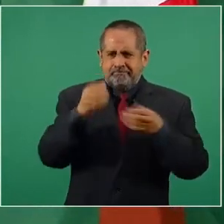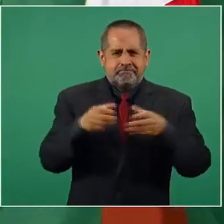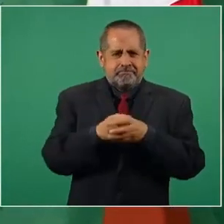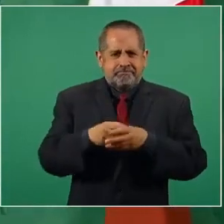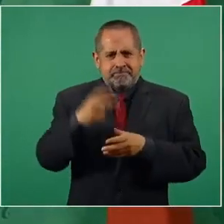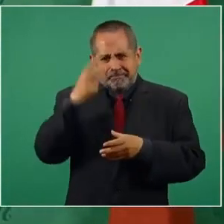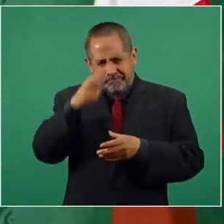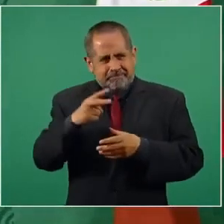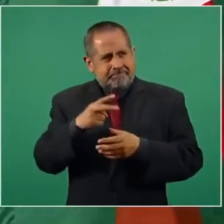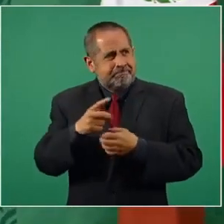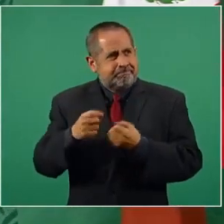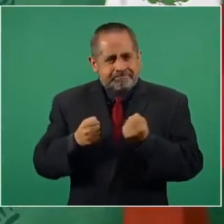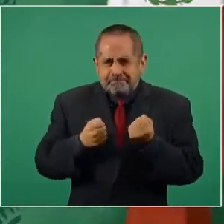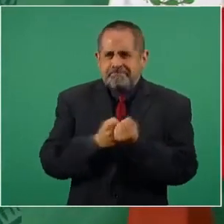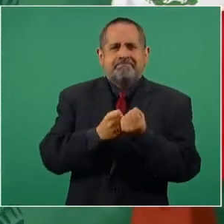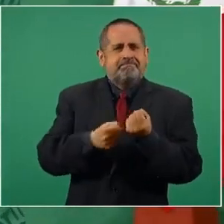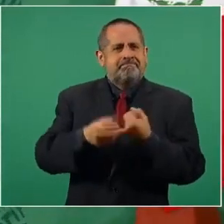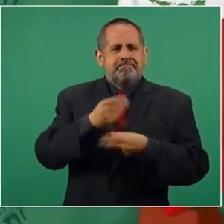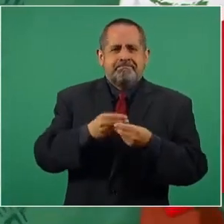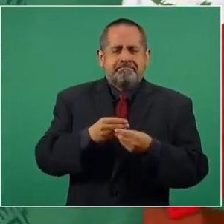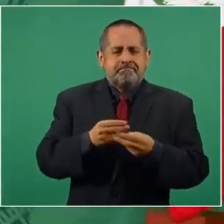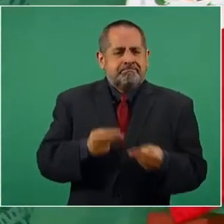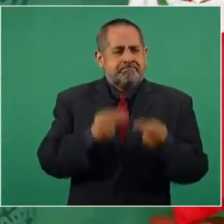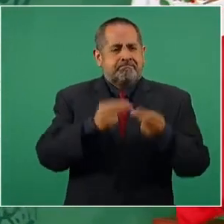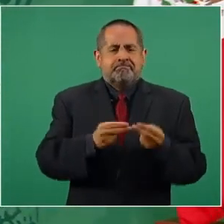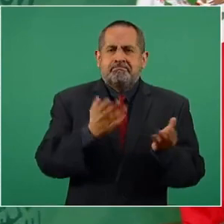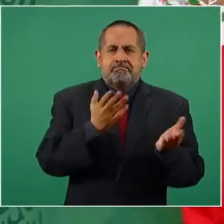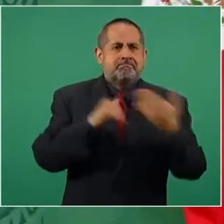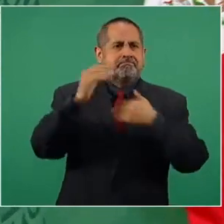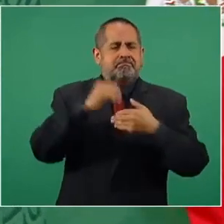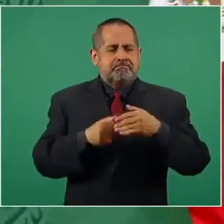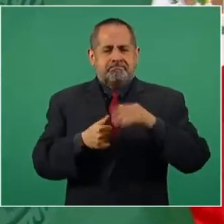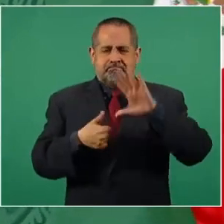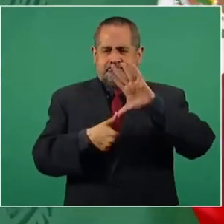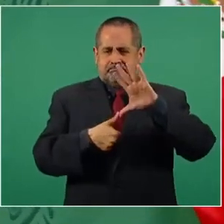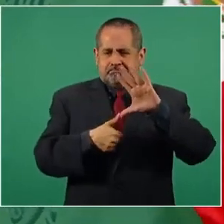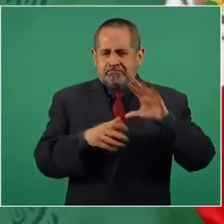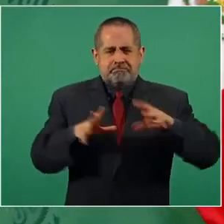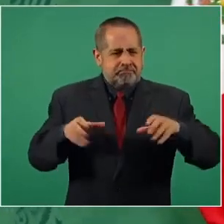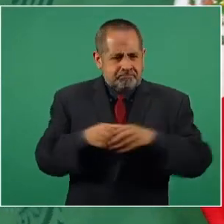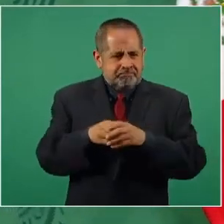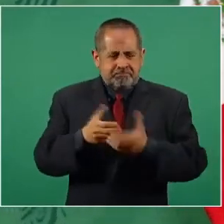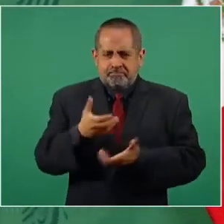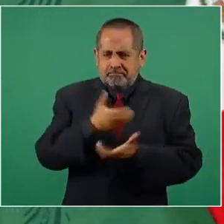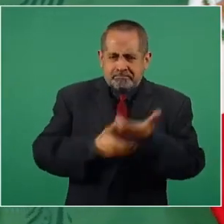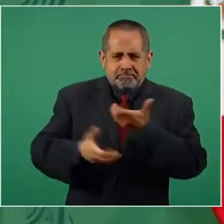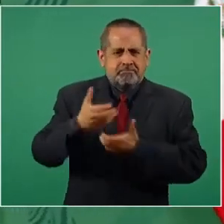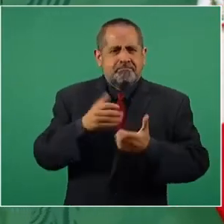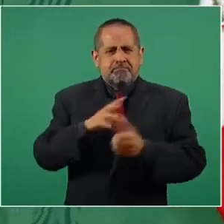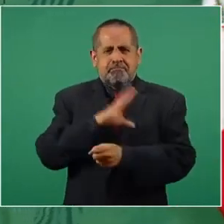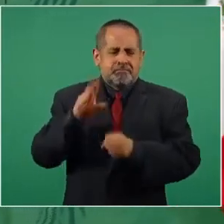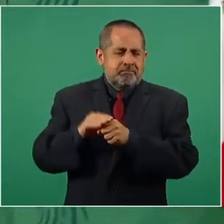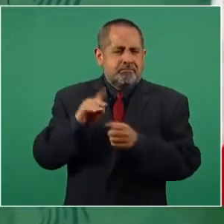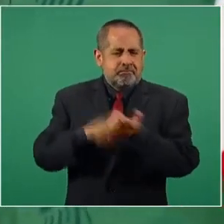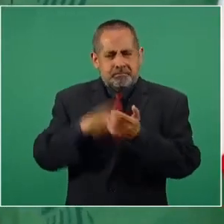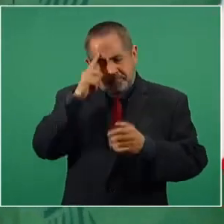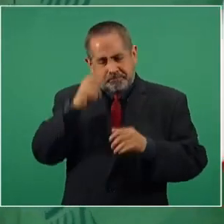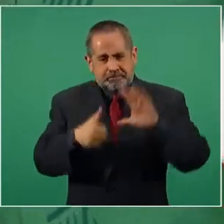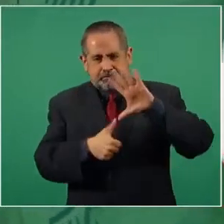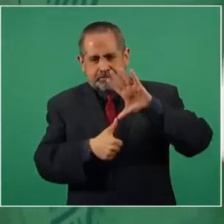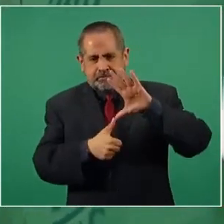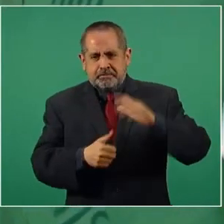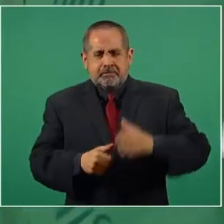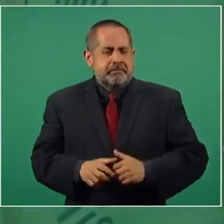México es la bujía para el desarrollo comercial, para el desarrollo económico de América del